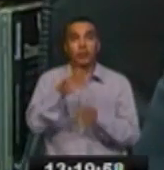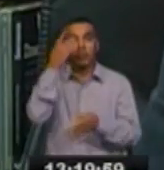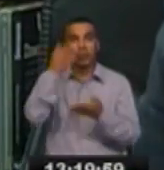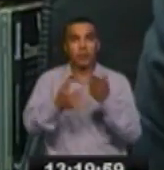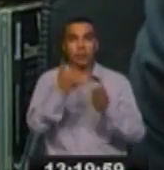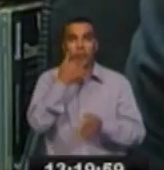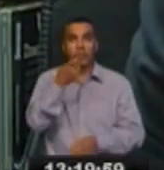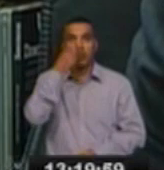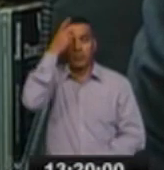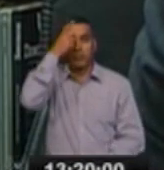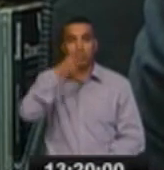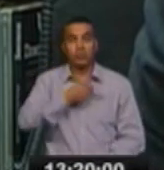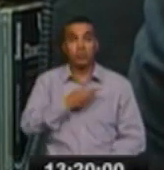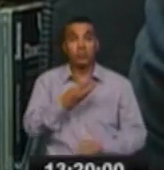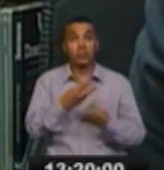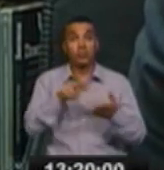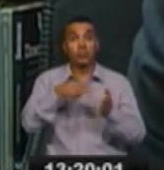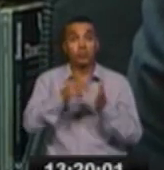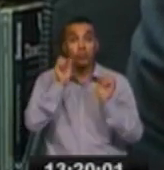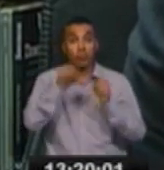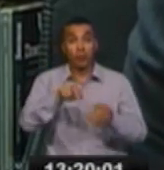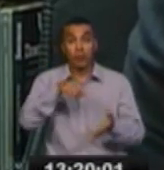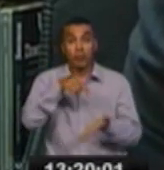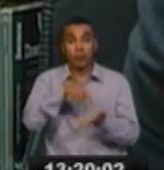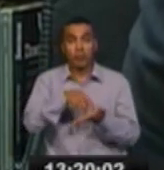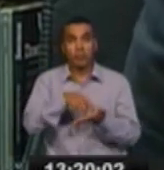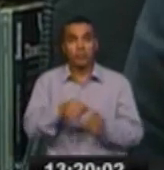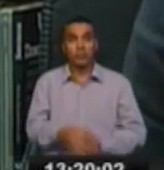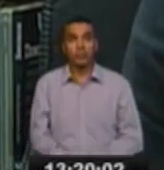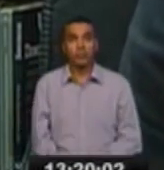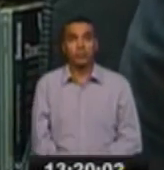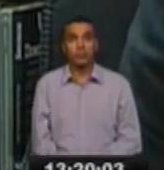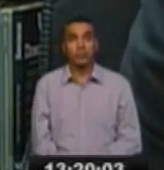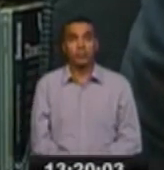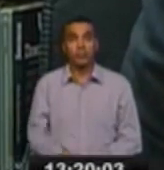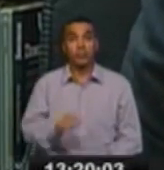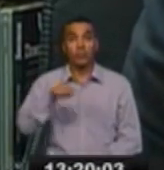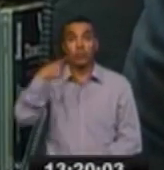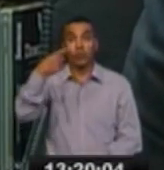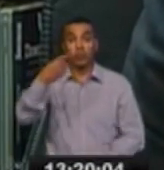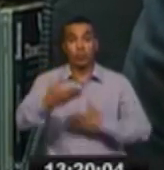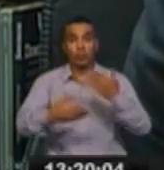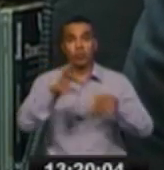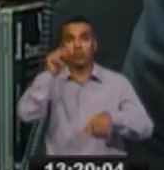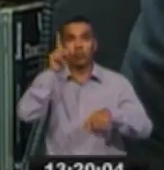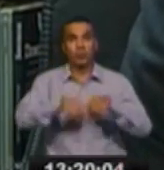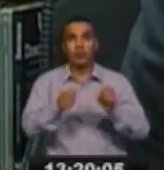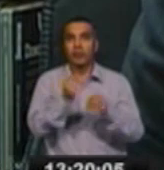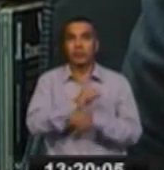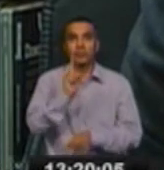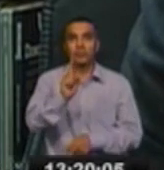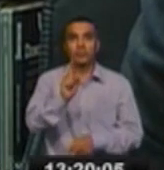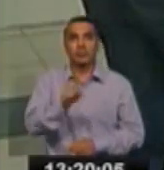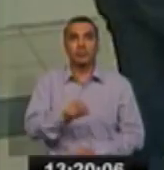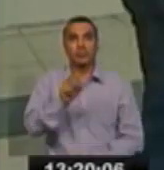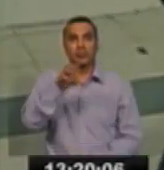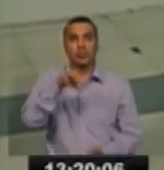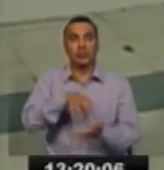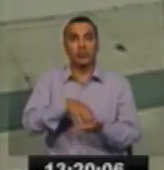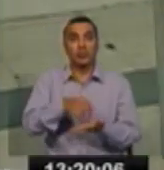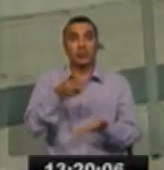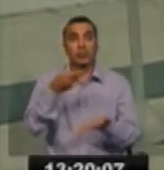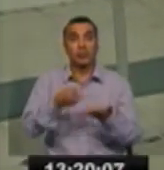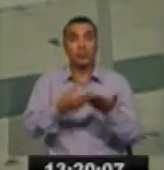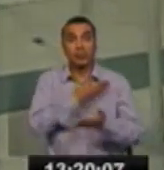acuerdo a esa resolución podría comprometerse el hecho de que el próximo proceso no se va a poder realizar en esa provincia. A esto